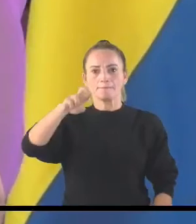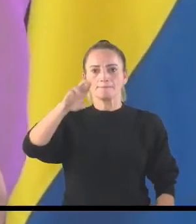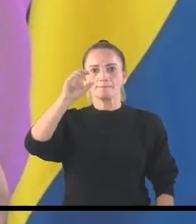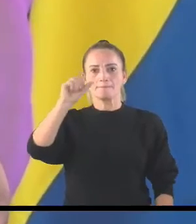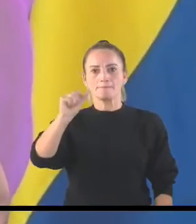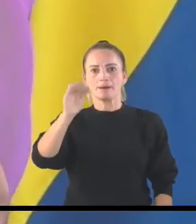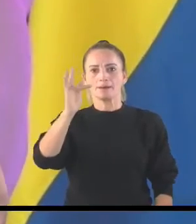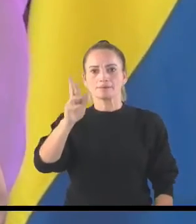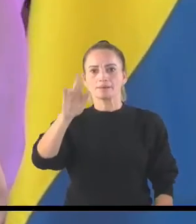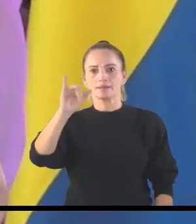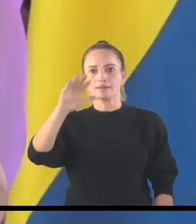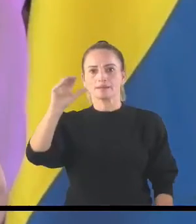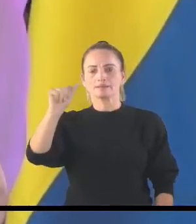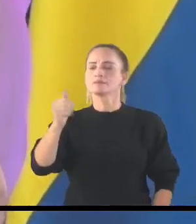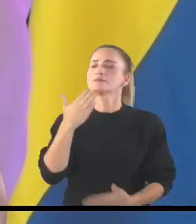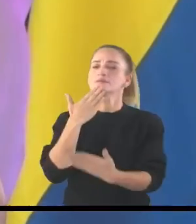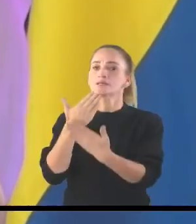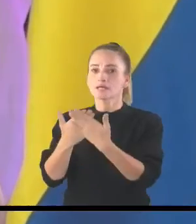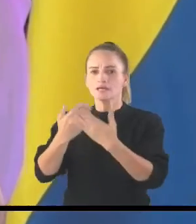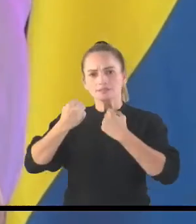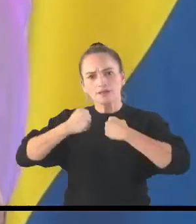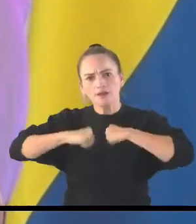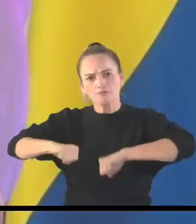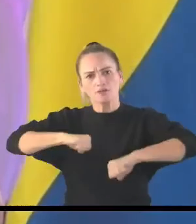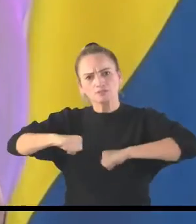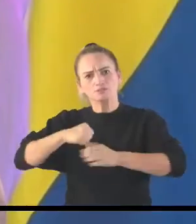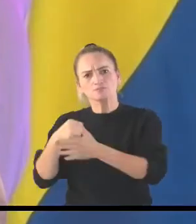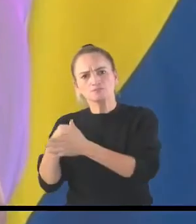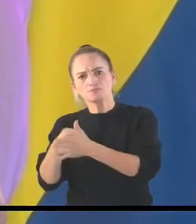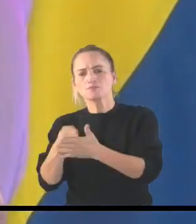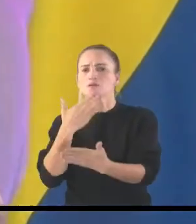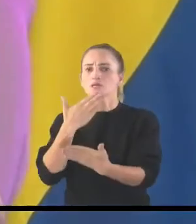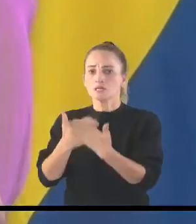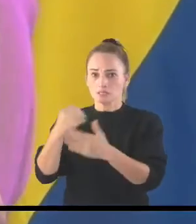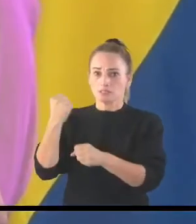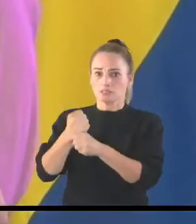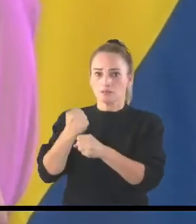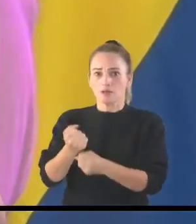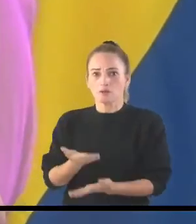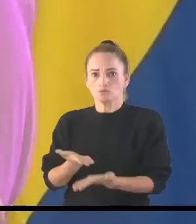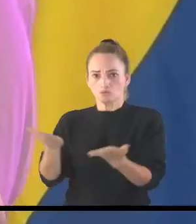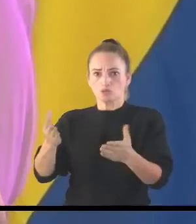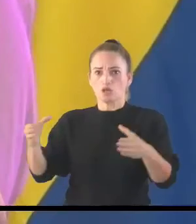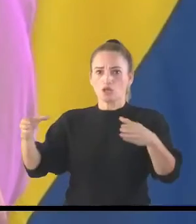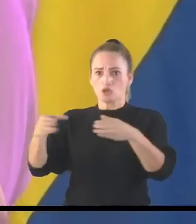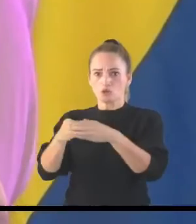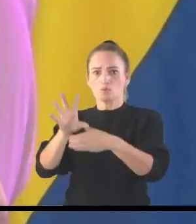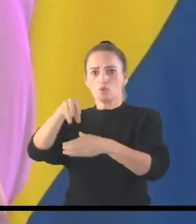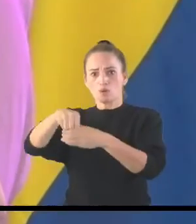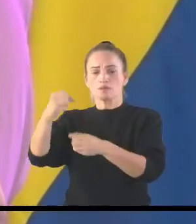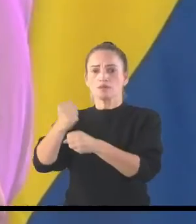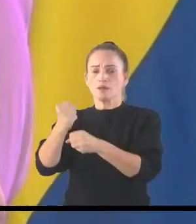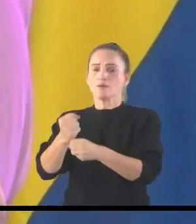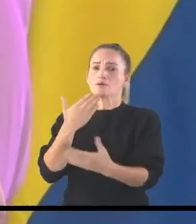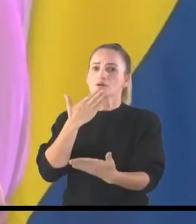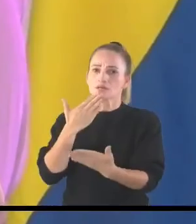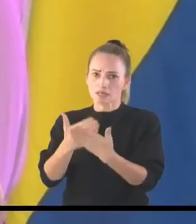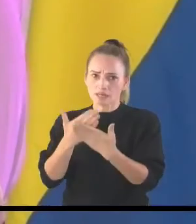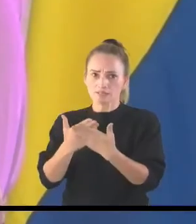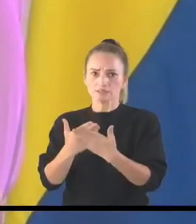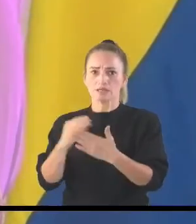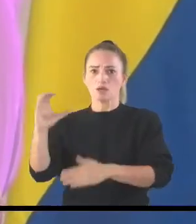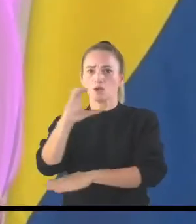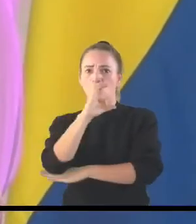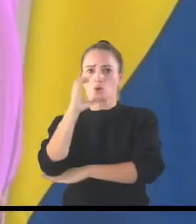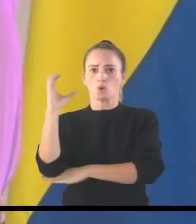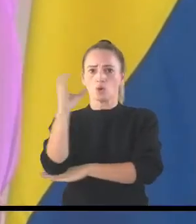Patricia, me queda decirle gracias por ese esfuerzo, por ese trabajo, a usted y a todo su equipo, por devolverle a